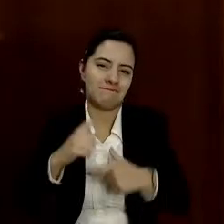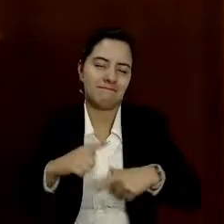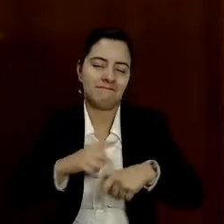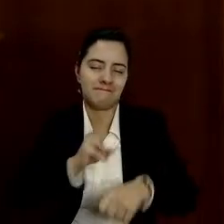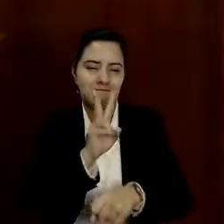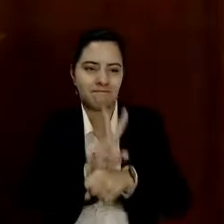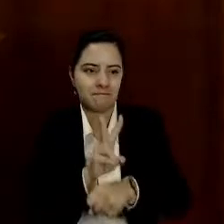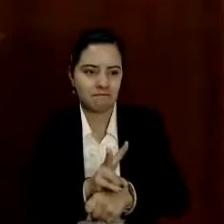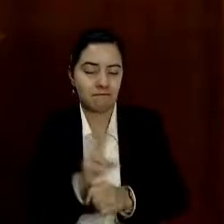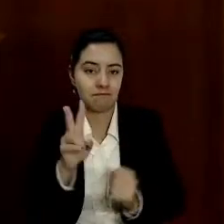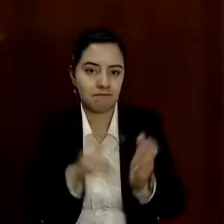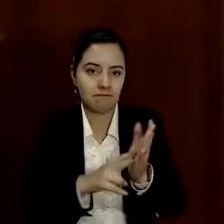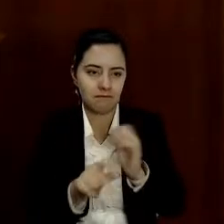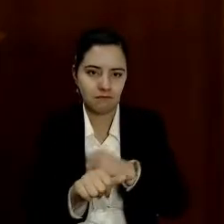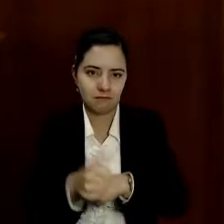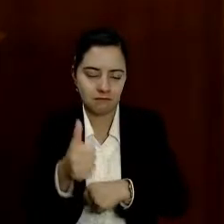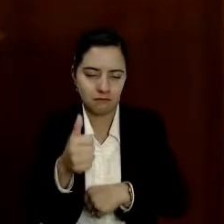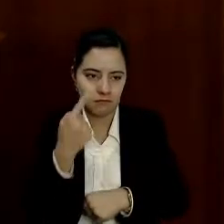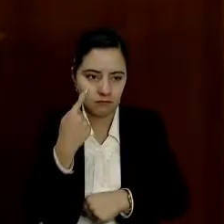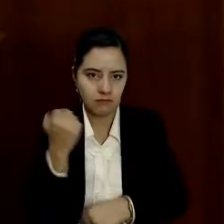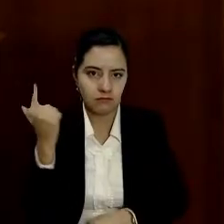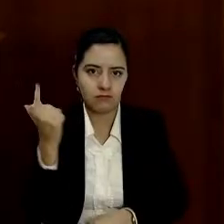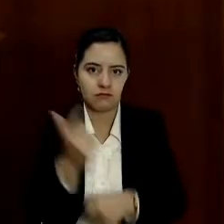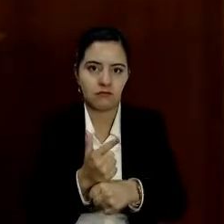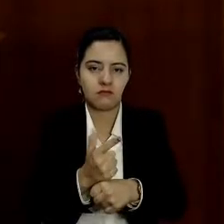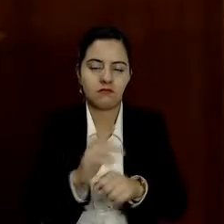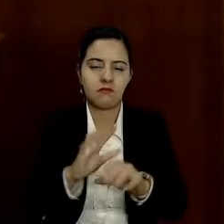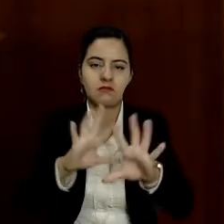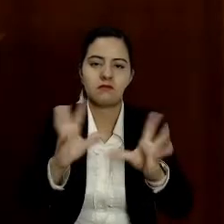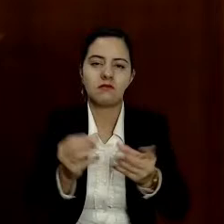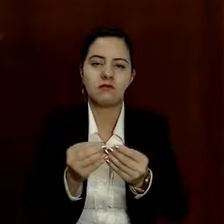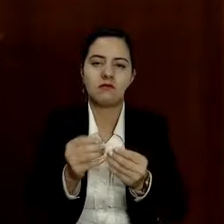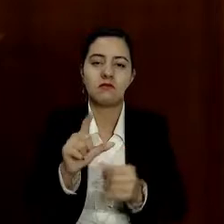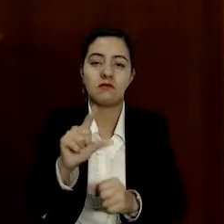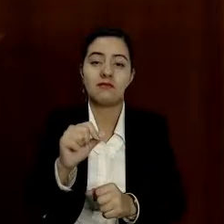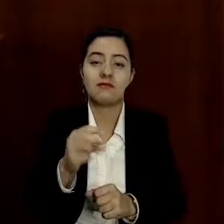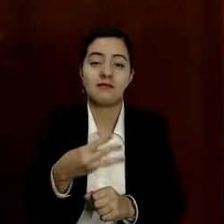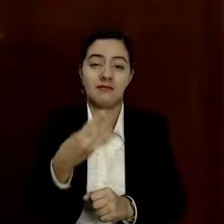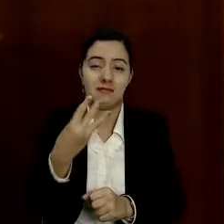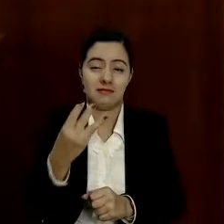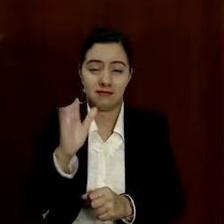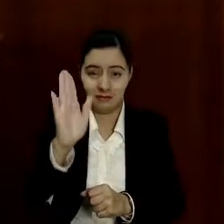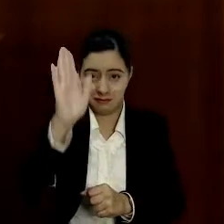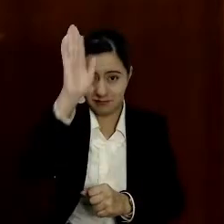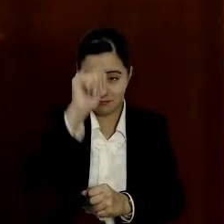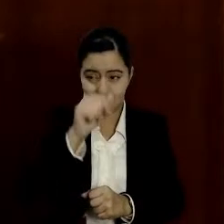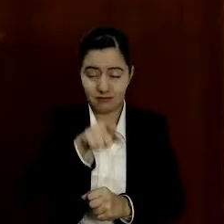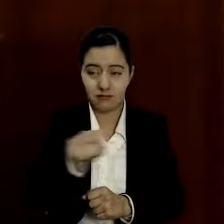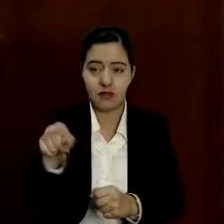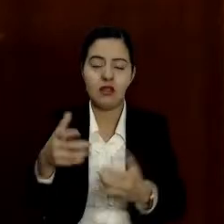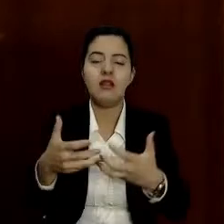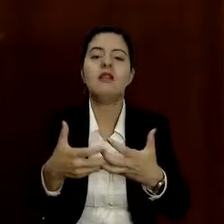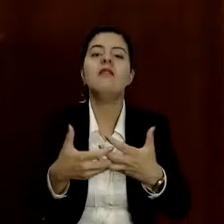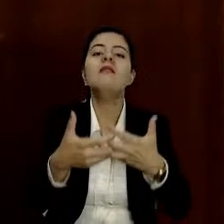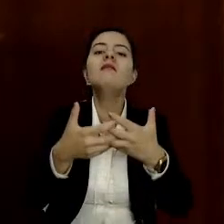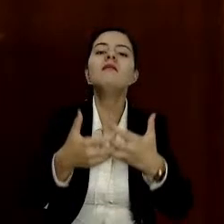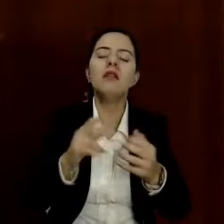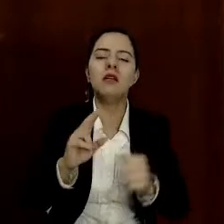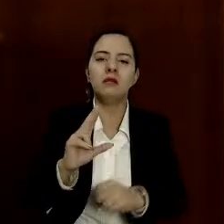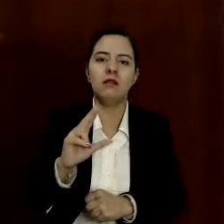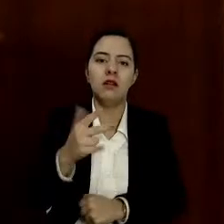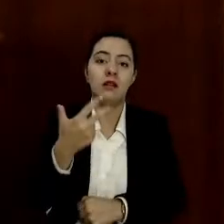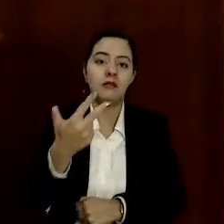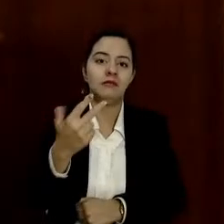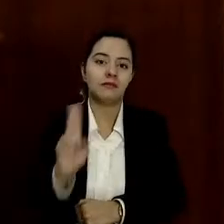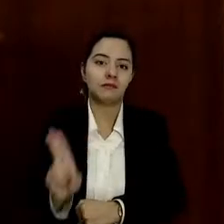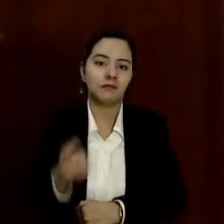2011 y sistematizó un total de 73 contratos adjudicados a 8 universidades públicas por